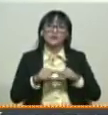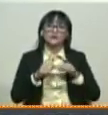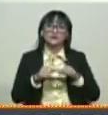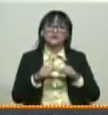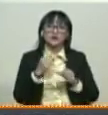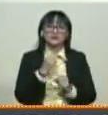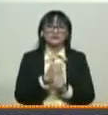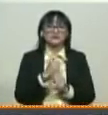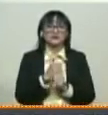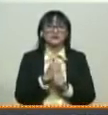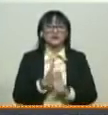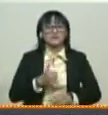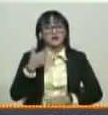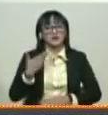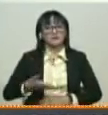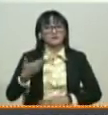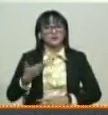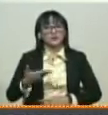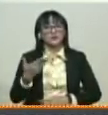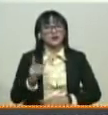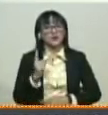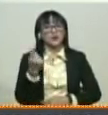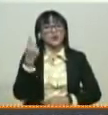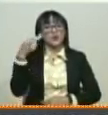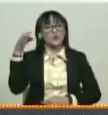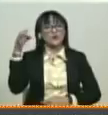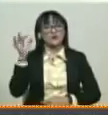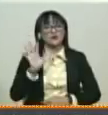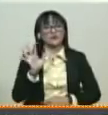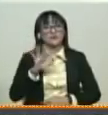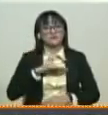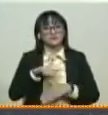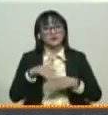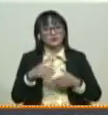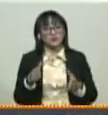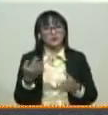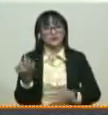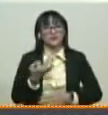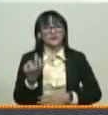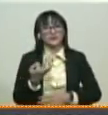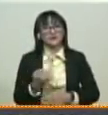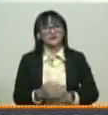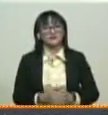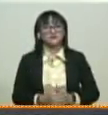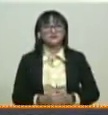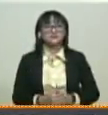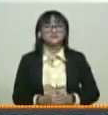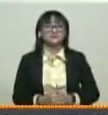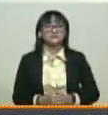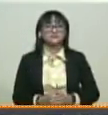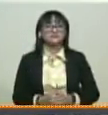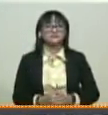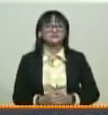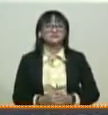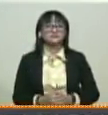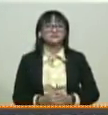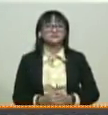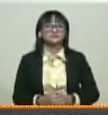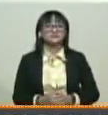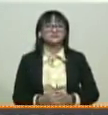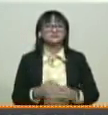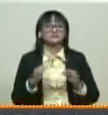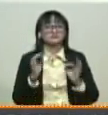de trabajo, es la más importante, no es la única del Ministerio Público, es verdad, no es la única. Pero yo quiero